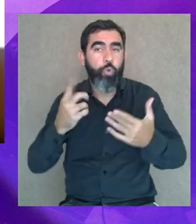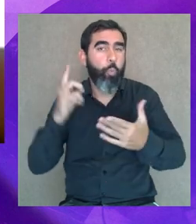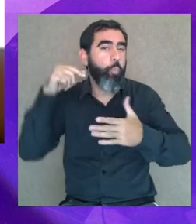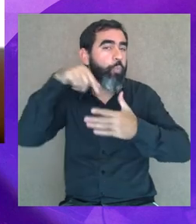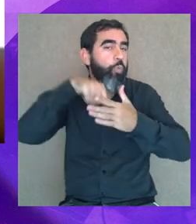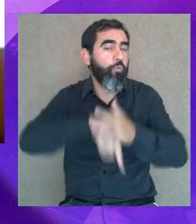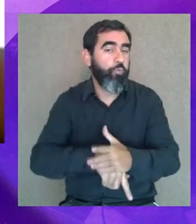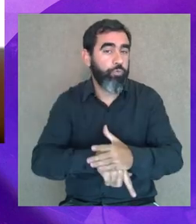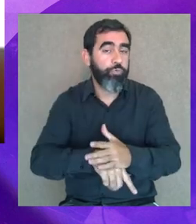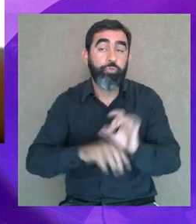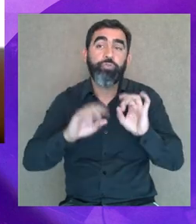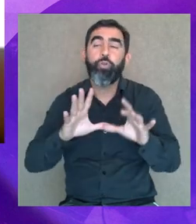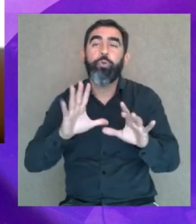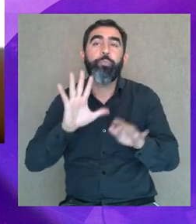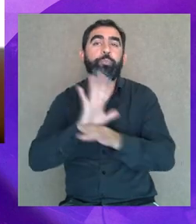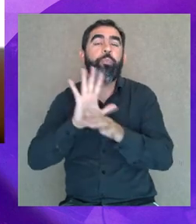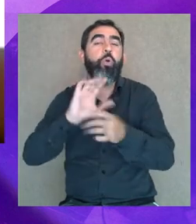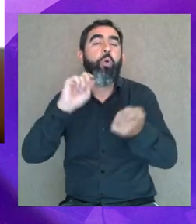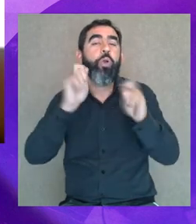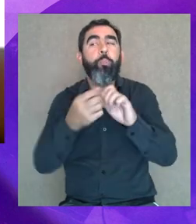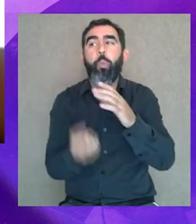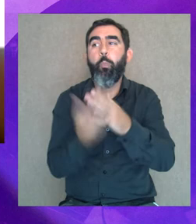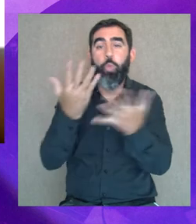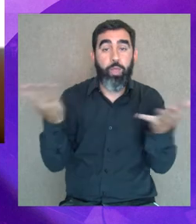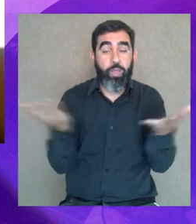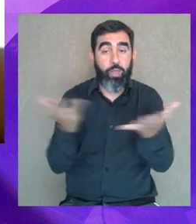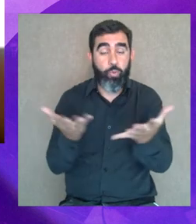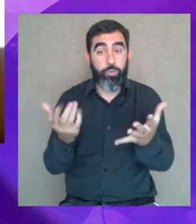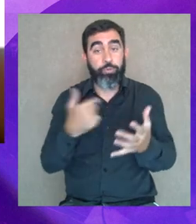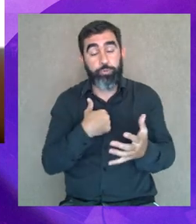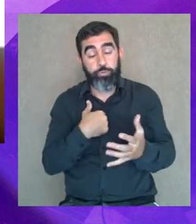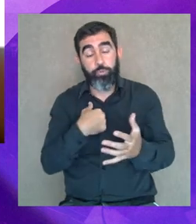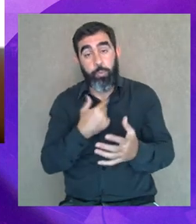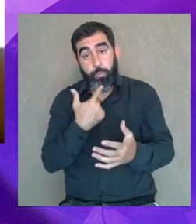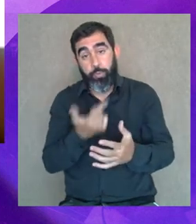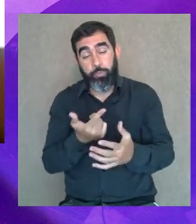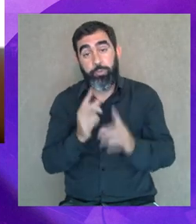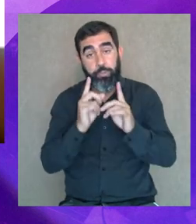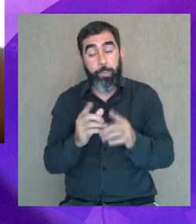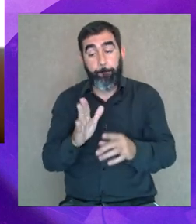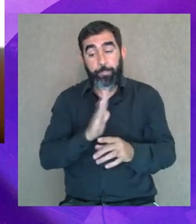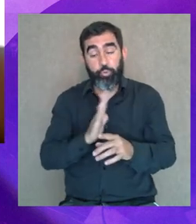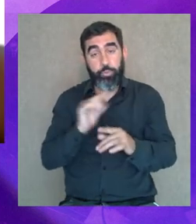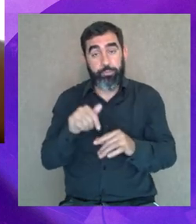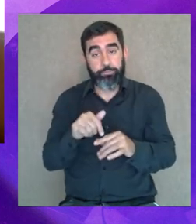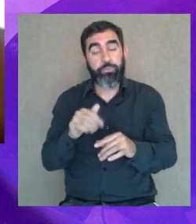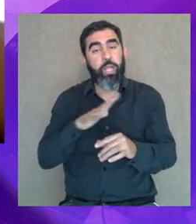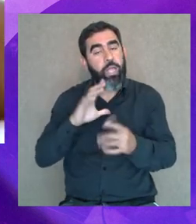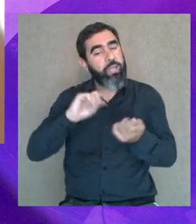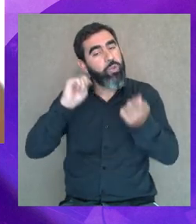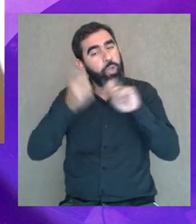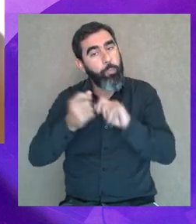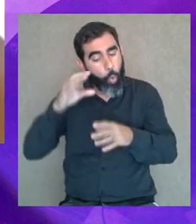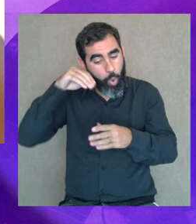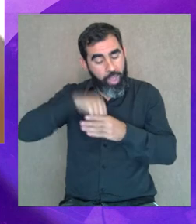un cambio profundo es un cambio de la moda y nosotras yo hablo con un poco también en lo personal digo hay un